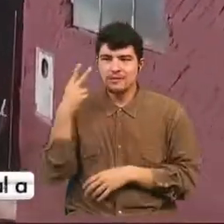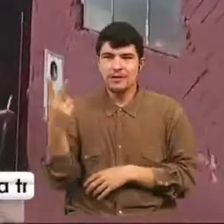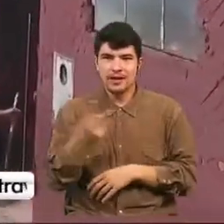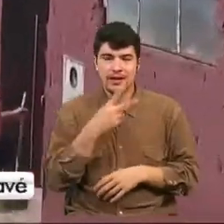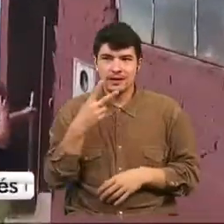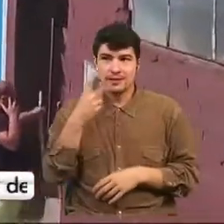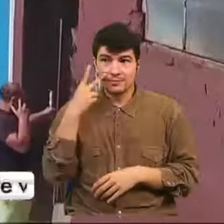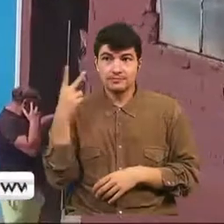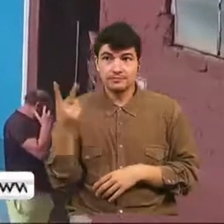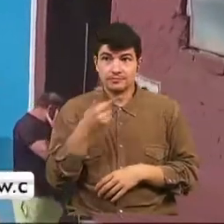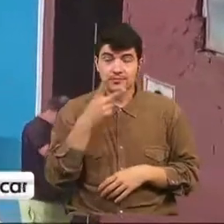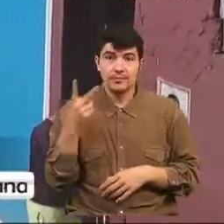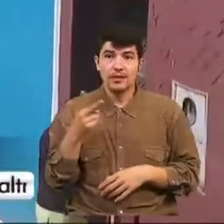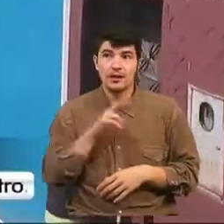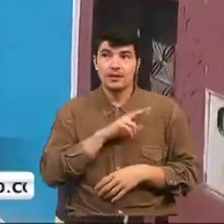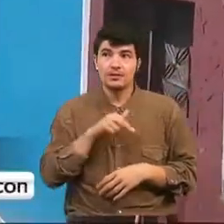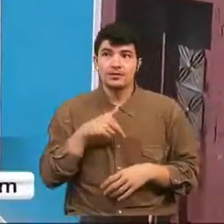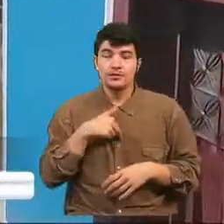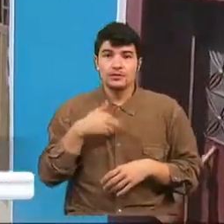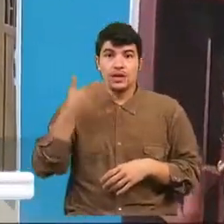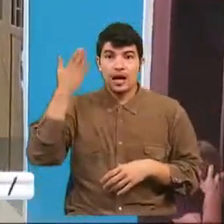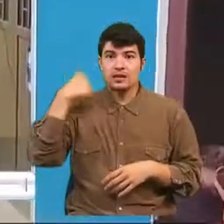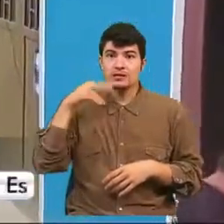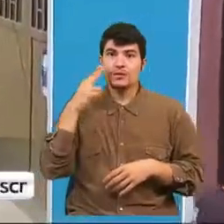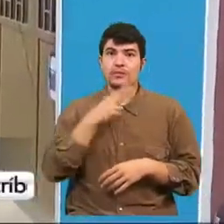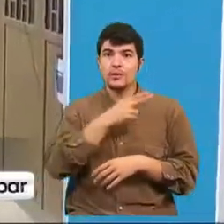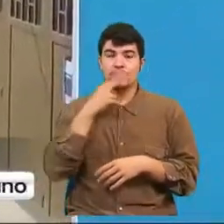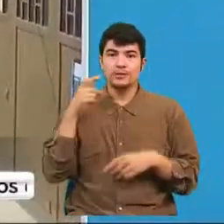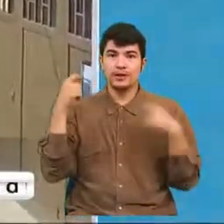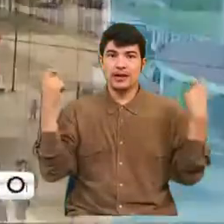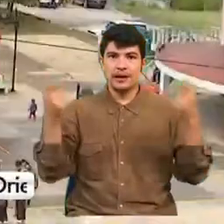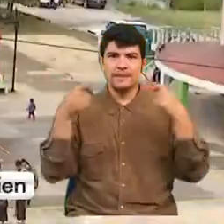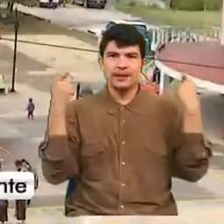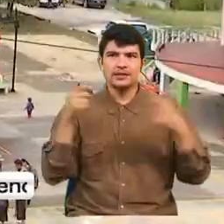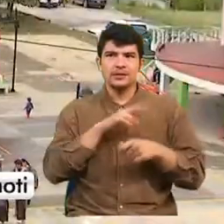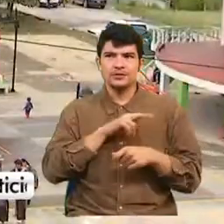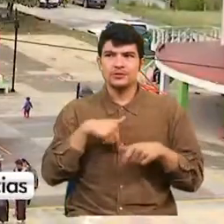parque. Ese es un compromiso que hicimos en campaña y